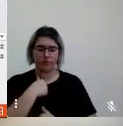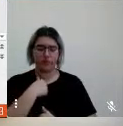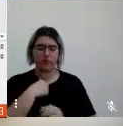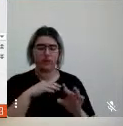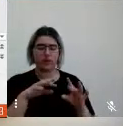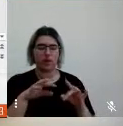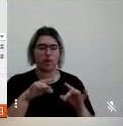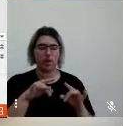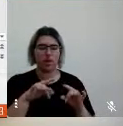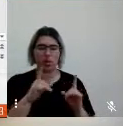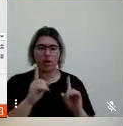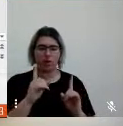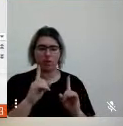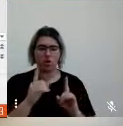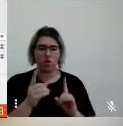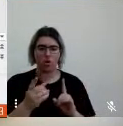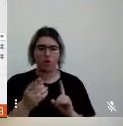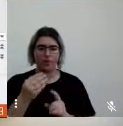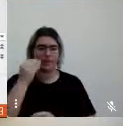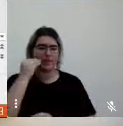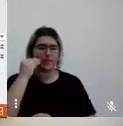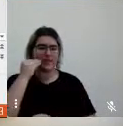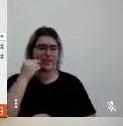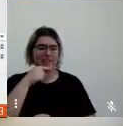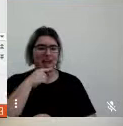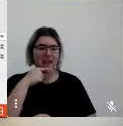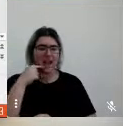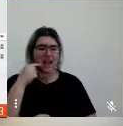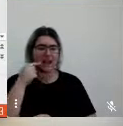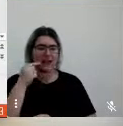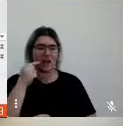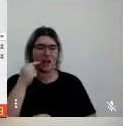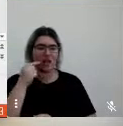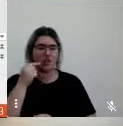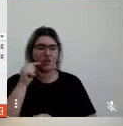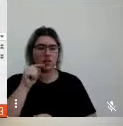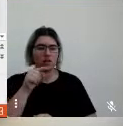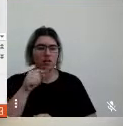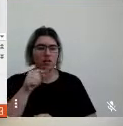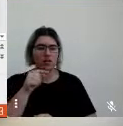echo sacarina, va con el zumo.